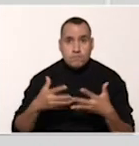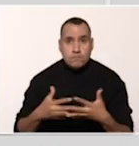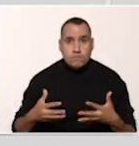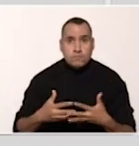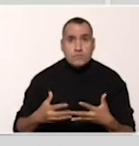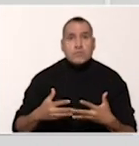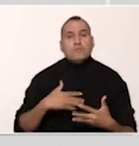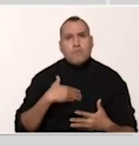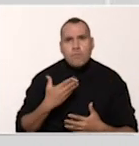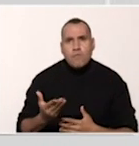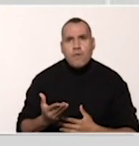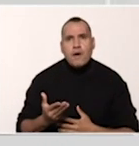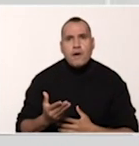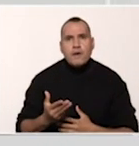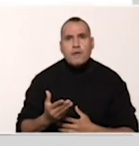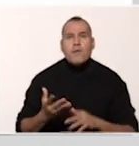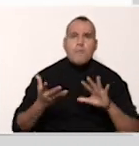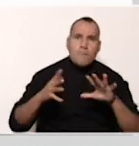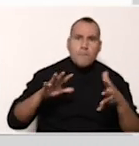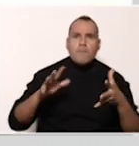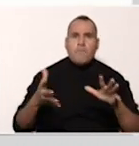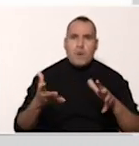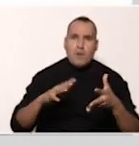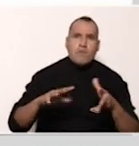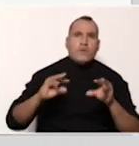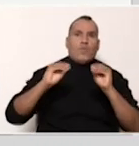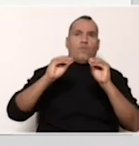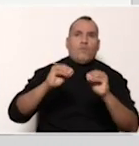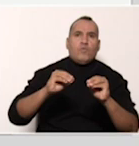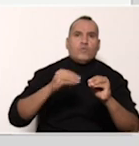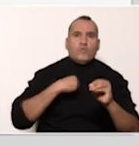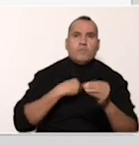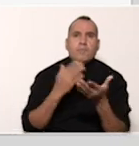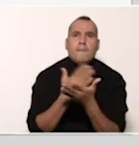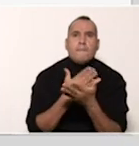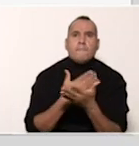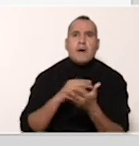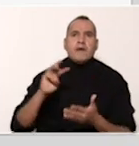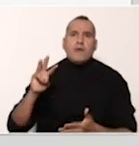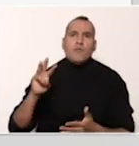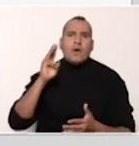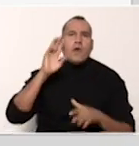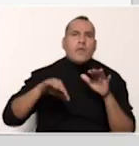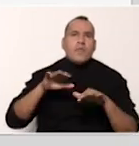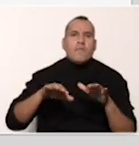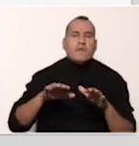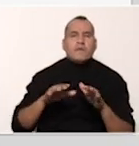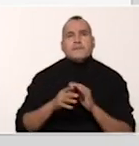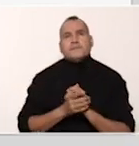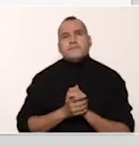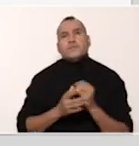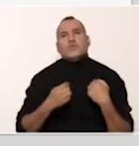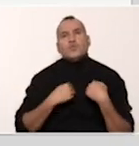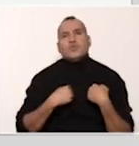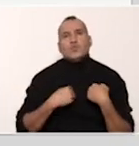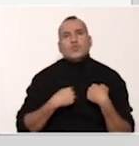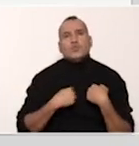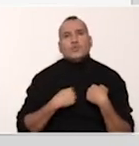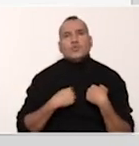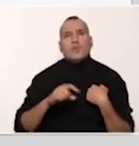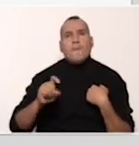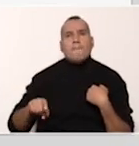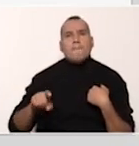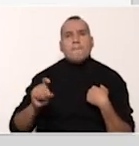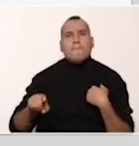párrafo, puedo más o menos colocar mi página web de acuerdo a lo que yo desee. Si yo utilizo el